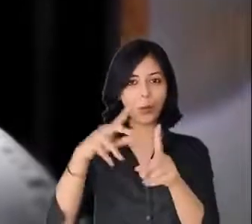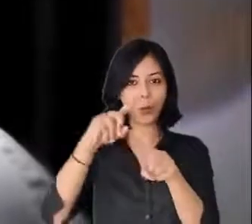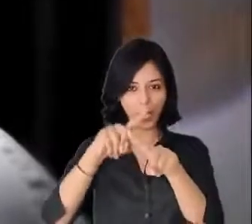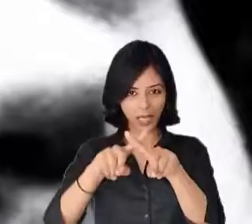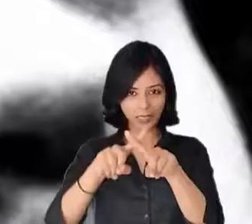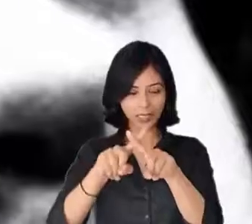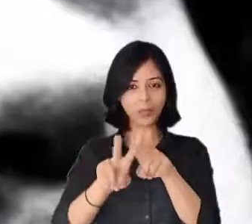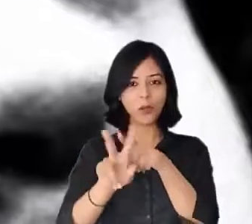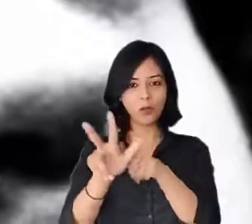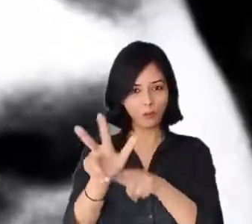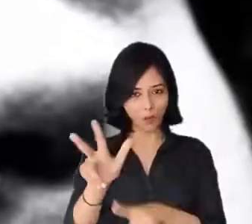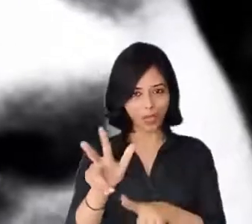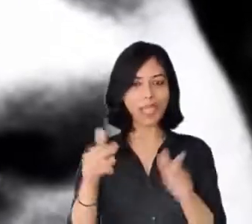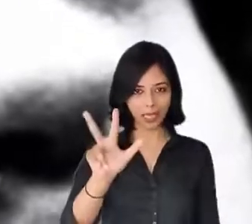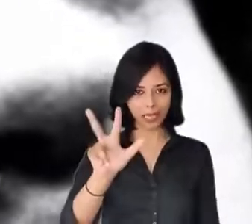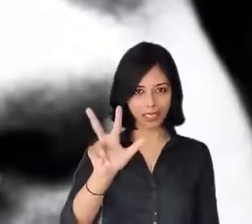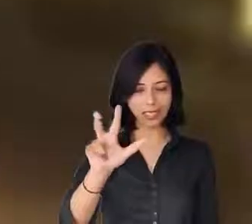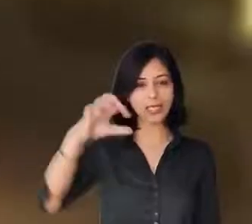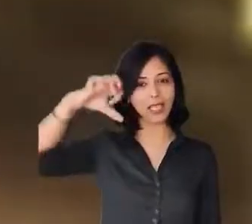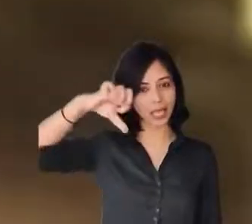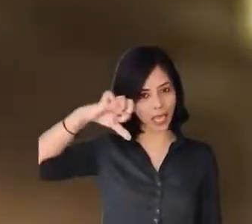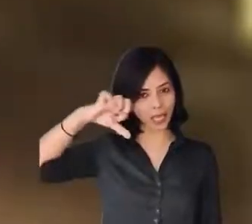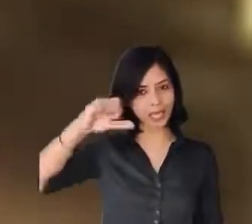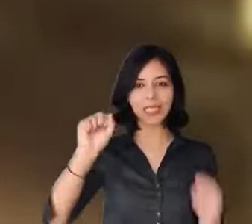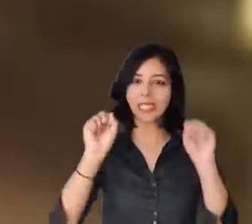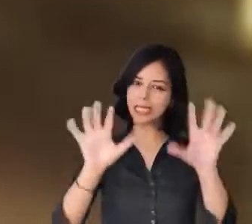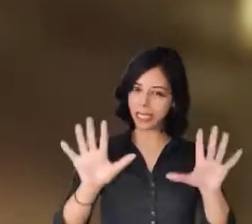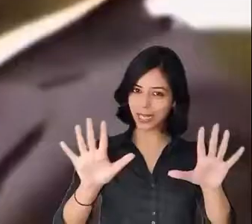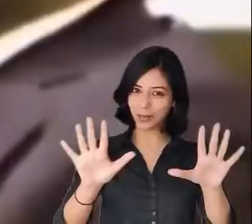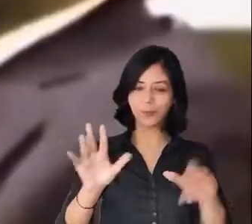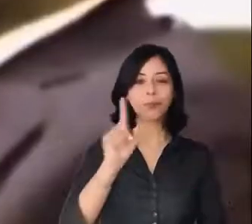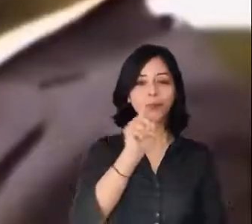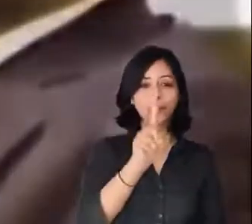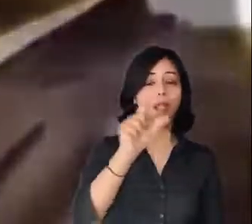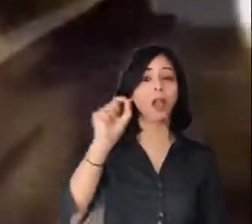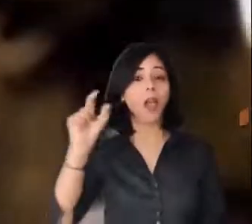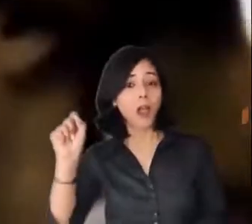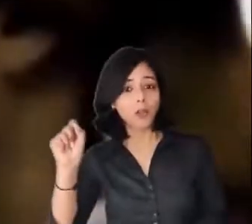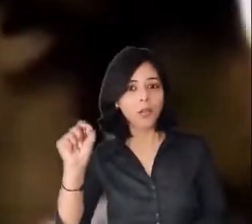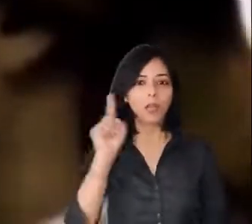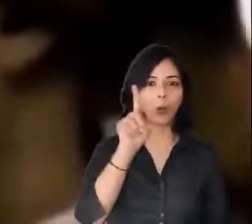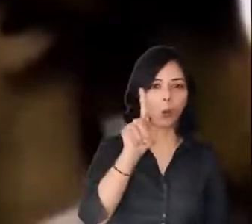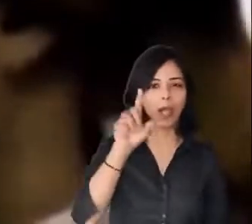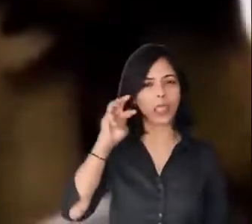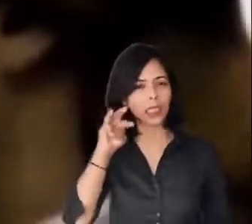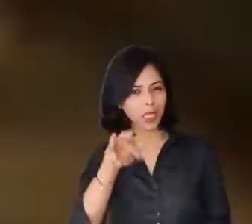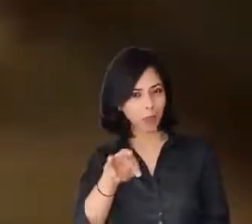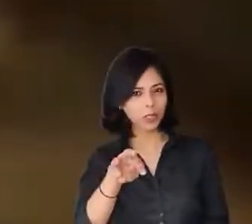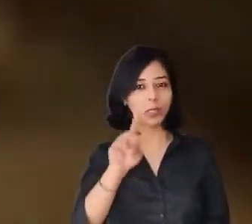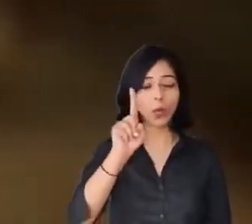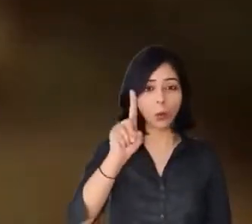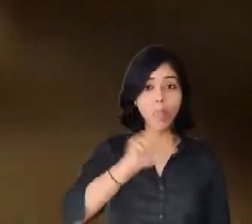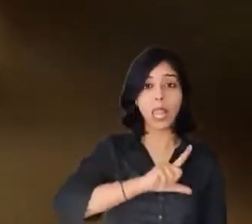Paxton Brown no subió al estrado para defenderse. A lo largo del juicio, se lo vio inalterable y no se mostró